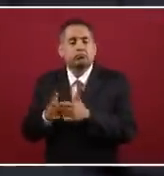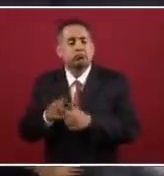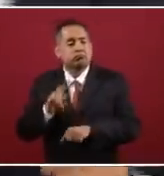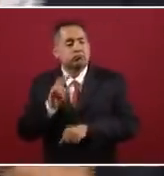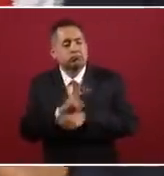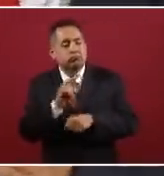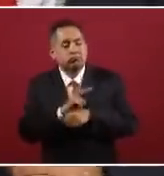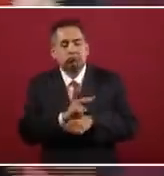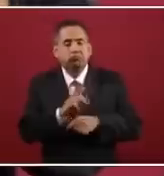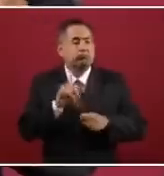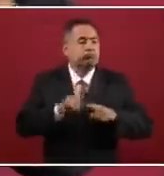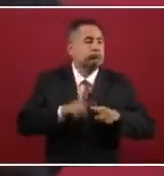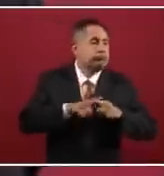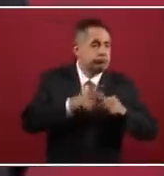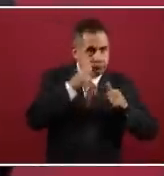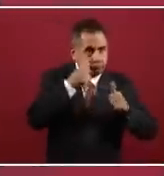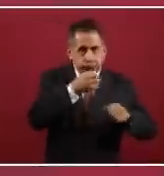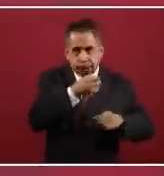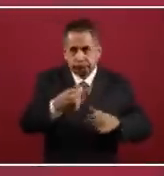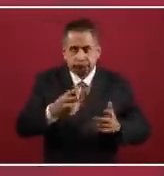la supervisión de la obra.